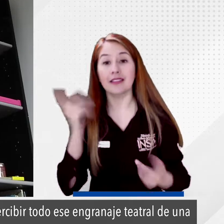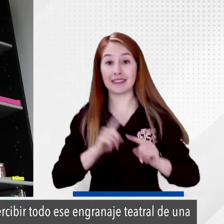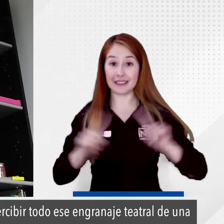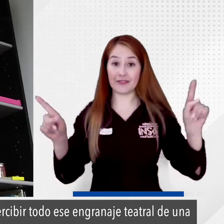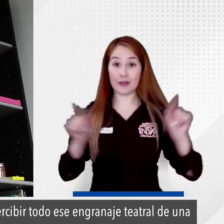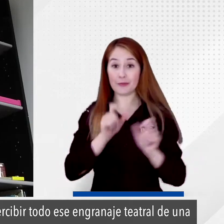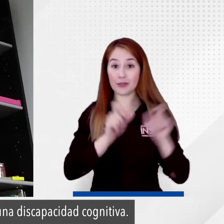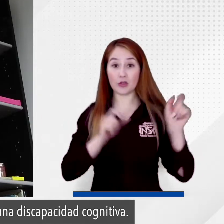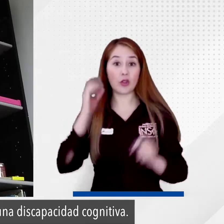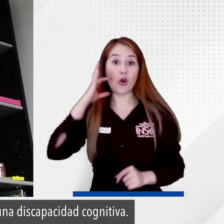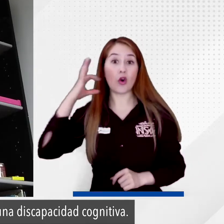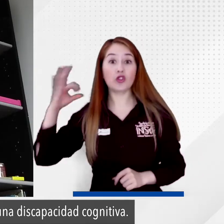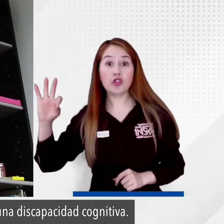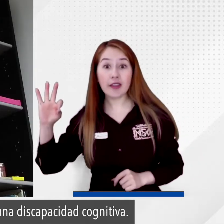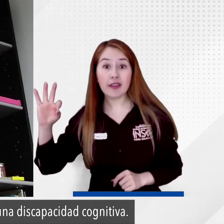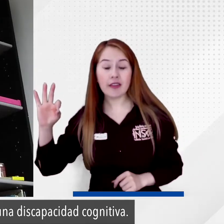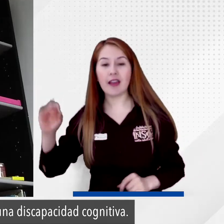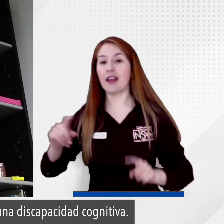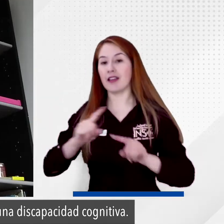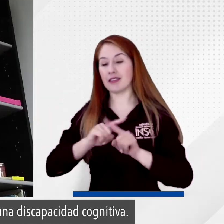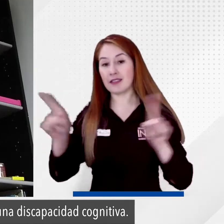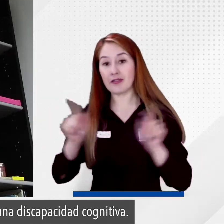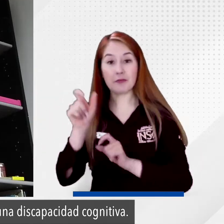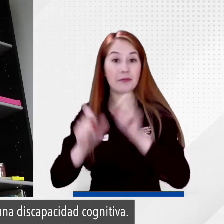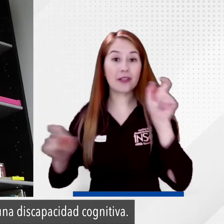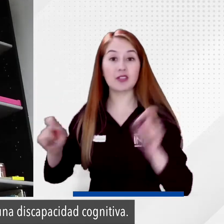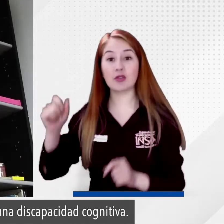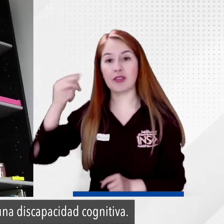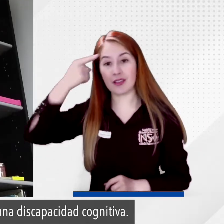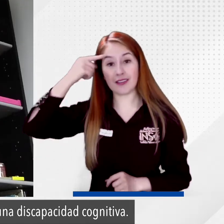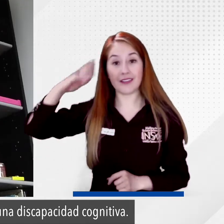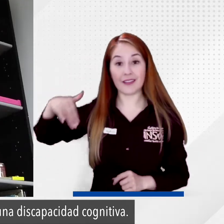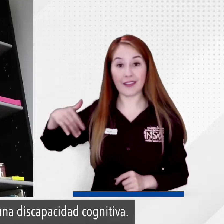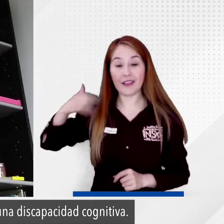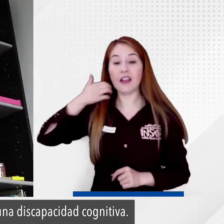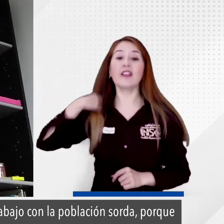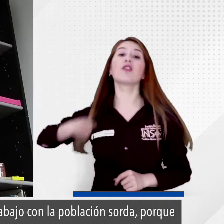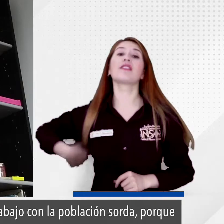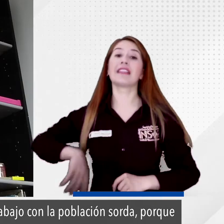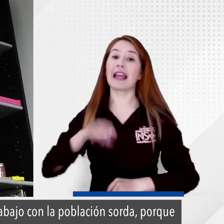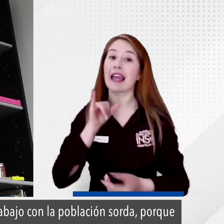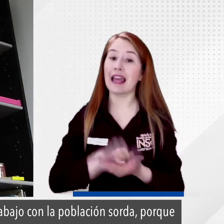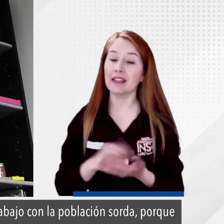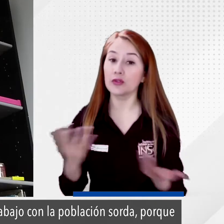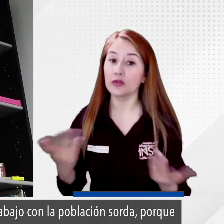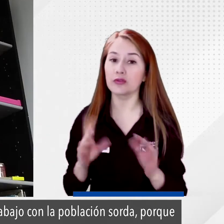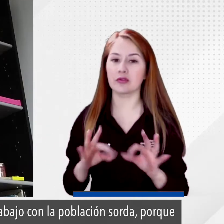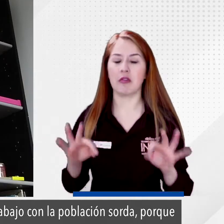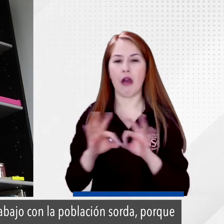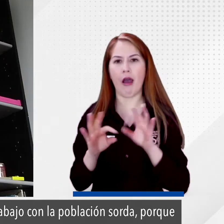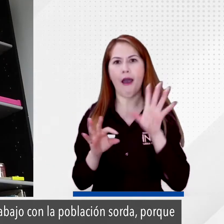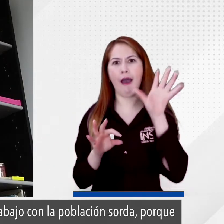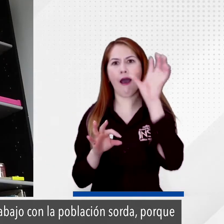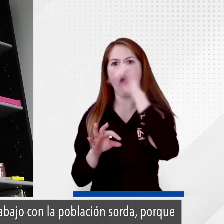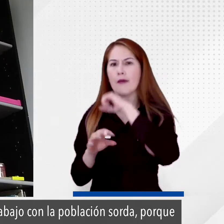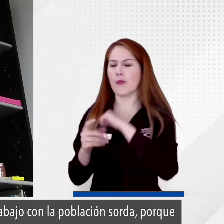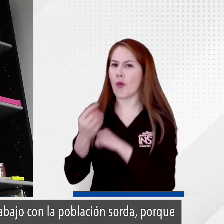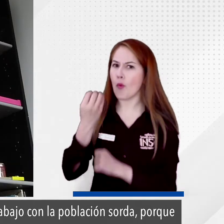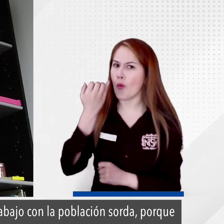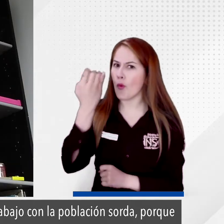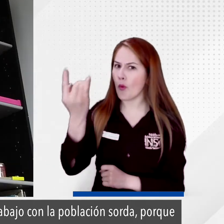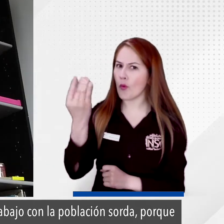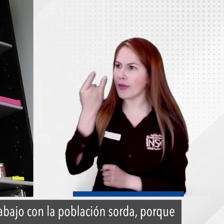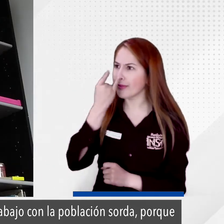persona oyente o a una persona que de pronto tenga una discapacidad cognitiva. Entonces, acá nos parecía muy